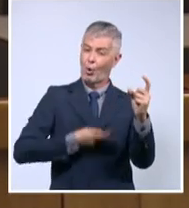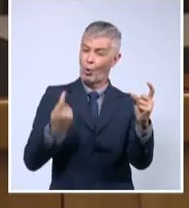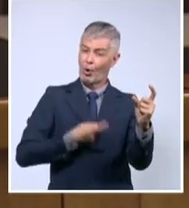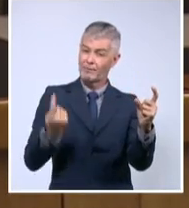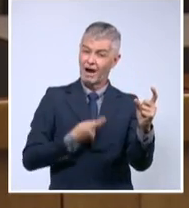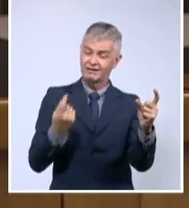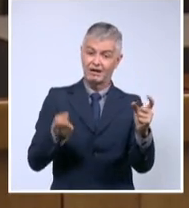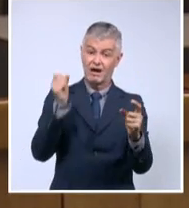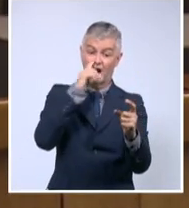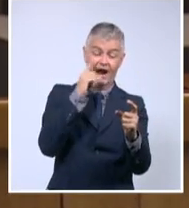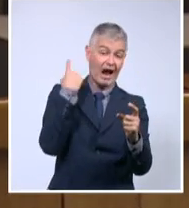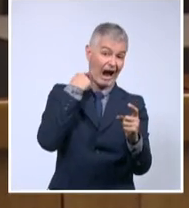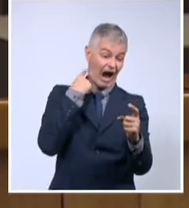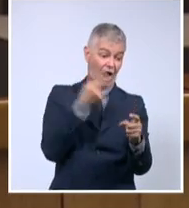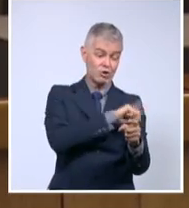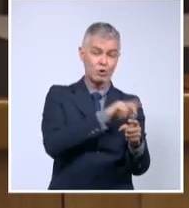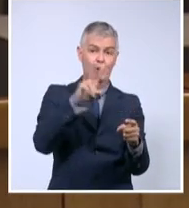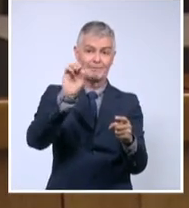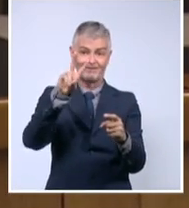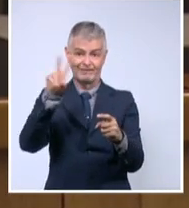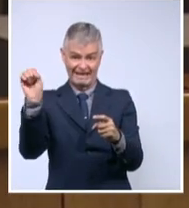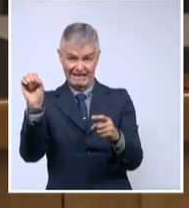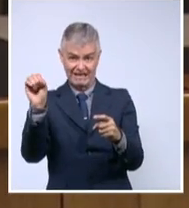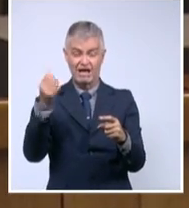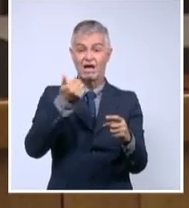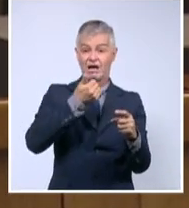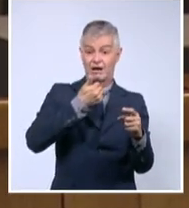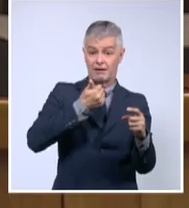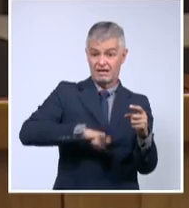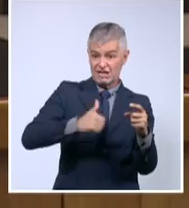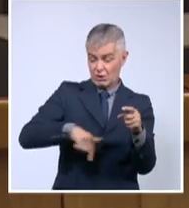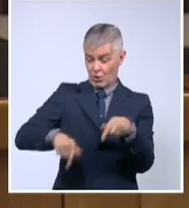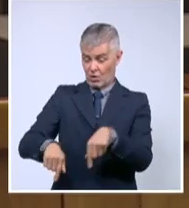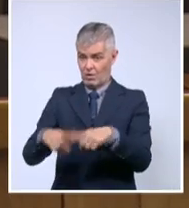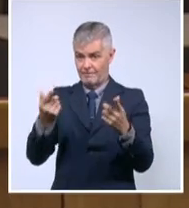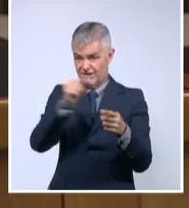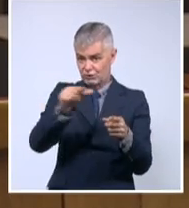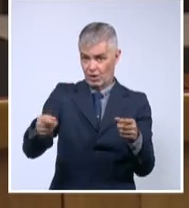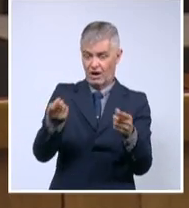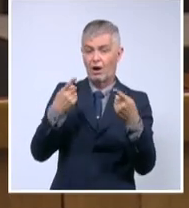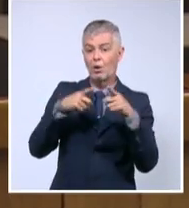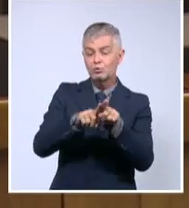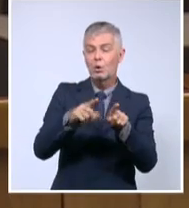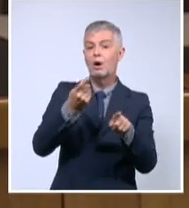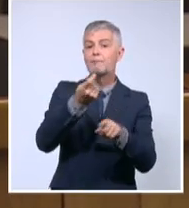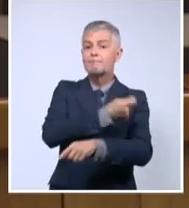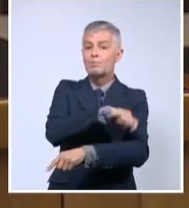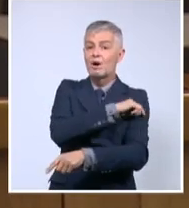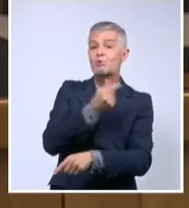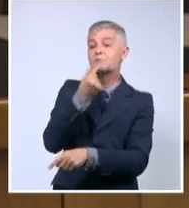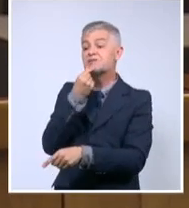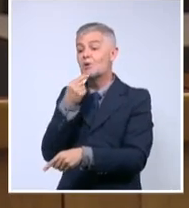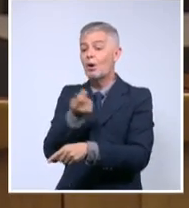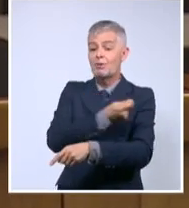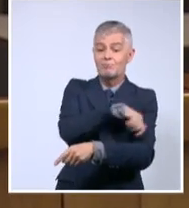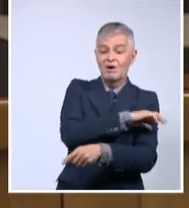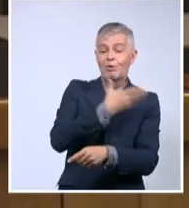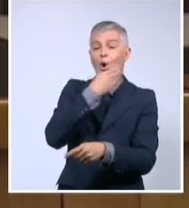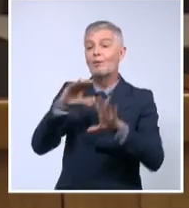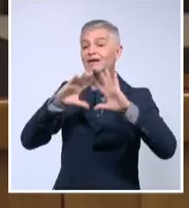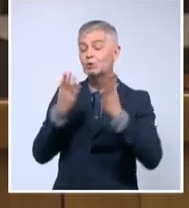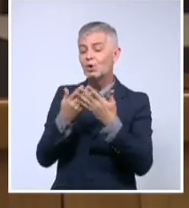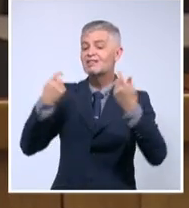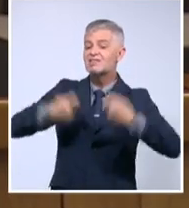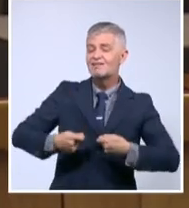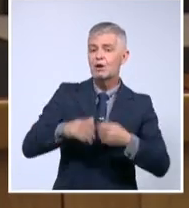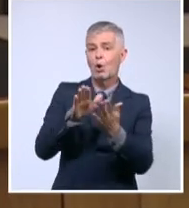que termina. Los hijos de la generación del centenario, junto a nuestro pueblo, tienen el deber, el compromiso y el